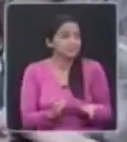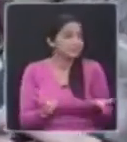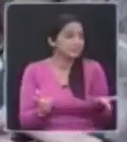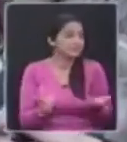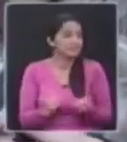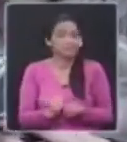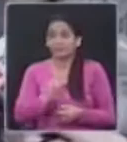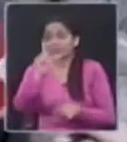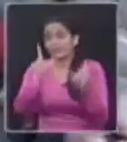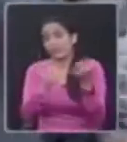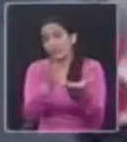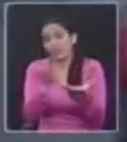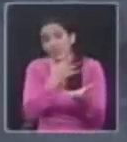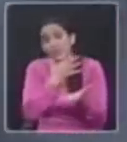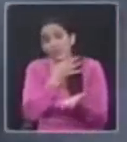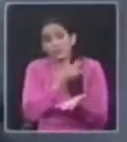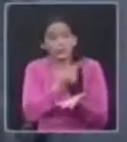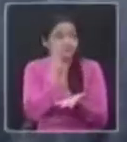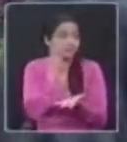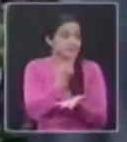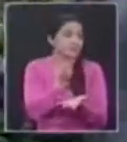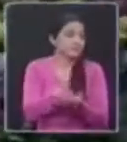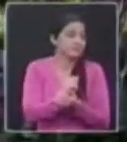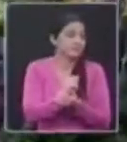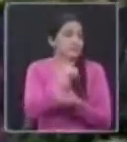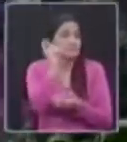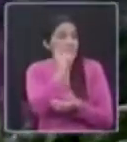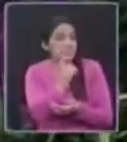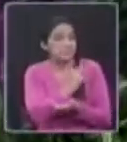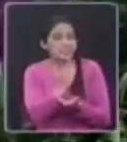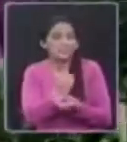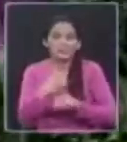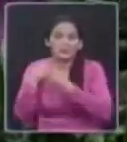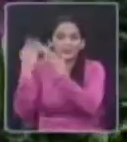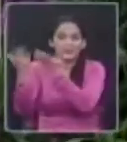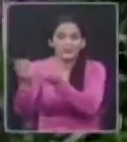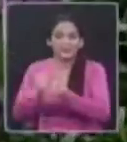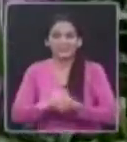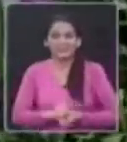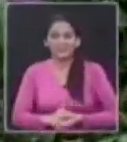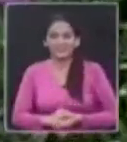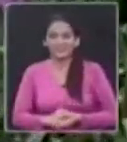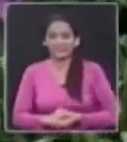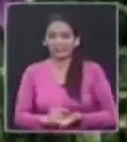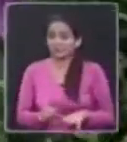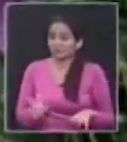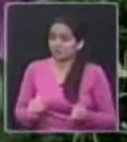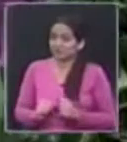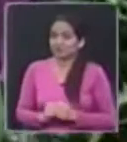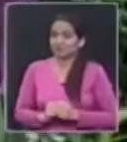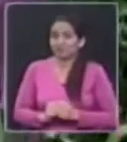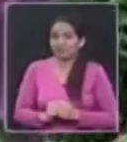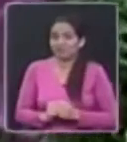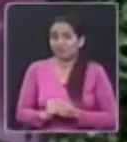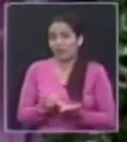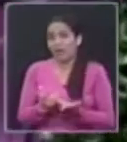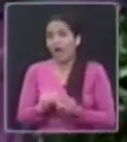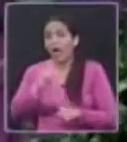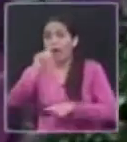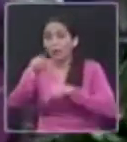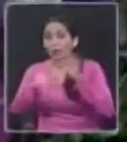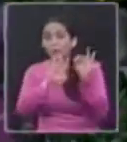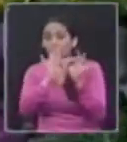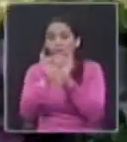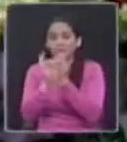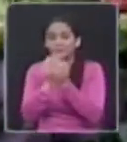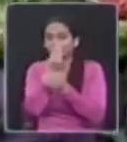parece que la gente que quieren para necesitan para este día, ¿no? Es que hay la posibilidad de hacer obsequios económicos, otros